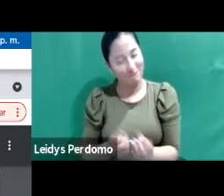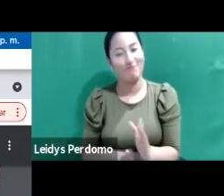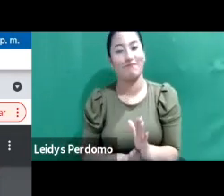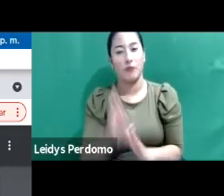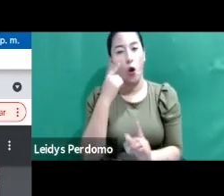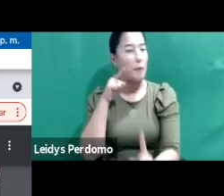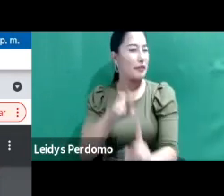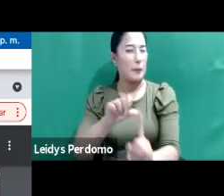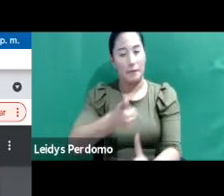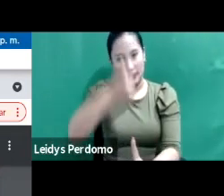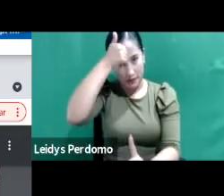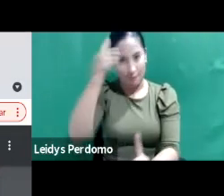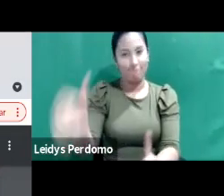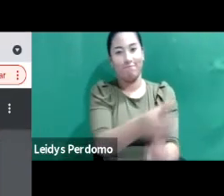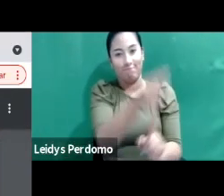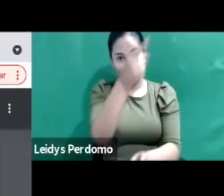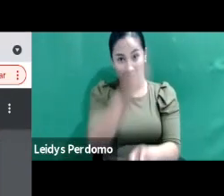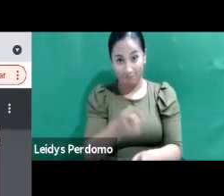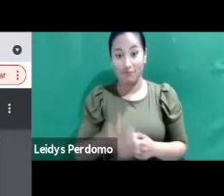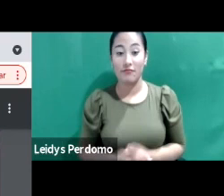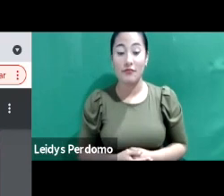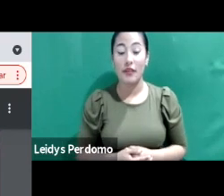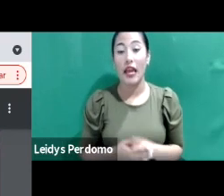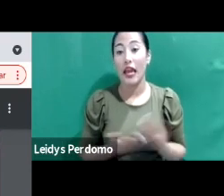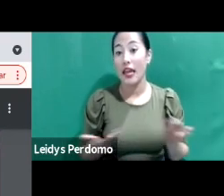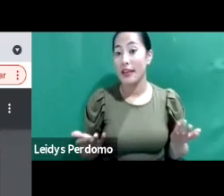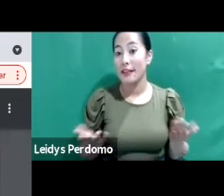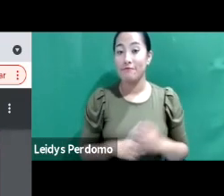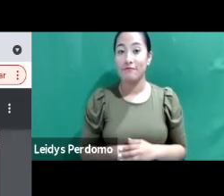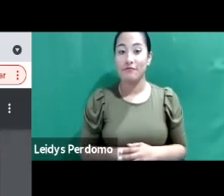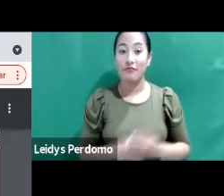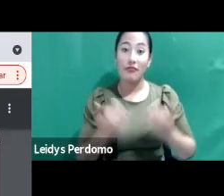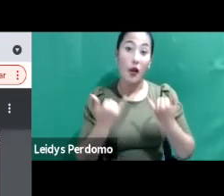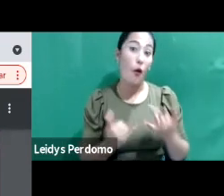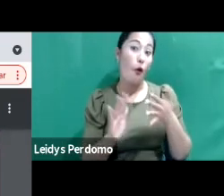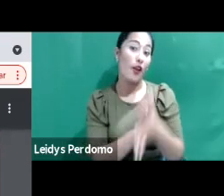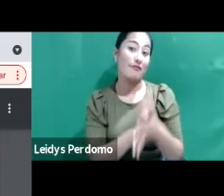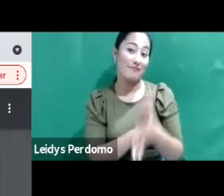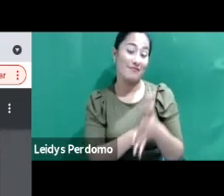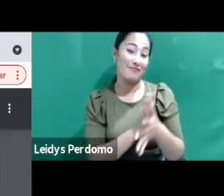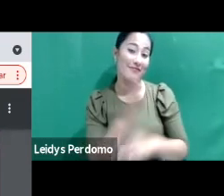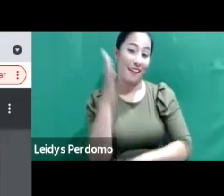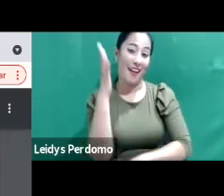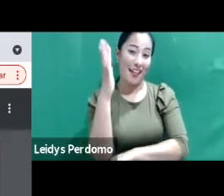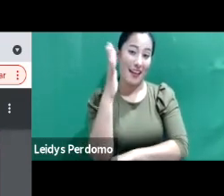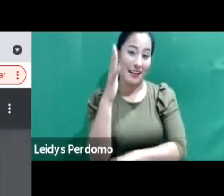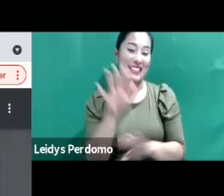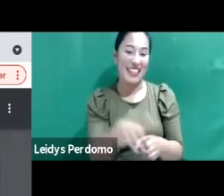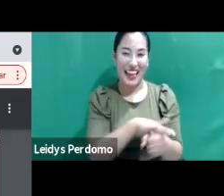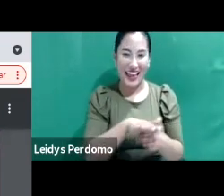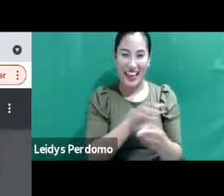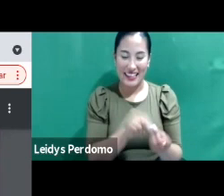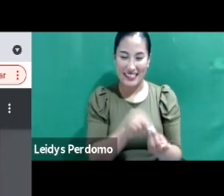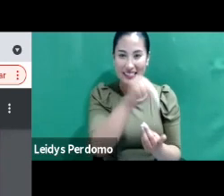objetivo. Entonces, eso era lo que les tenía para decir el día de hoy con este primer caso. No les